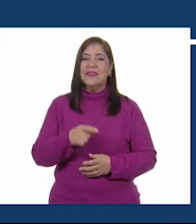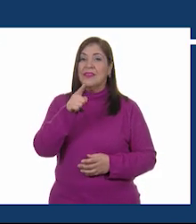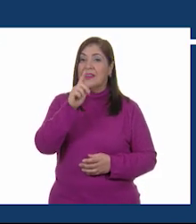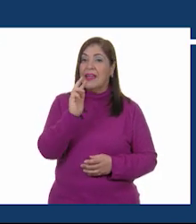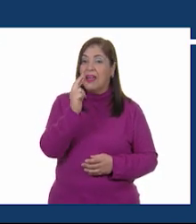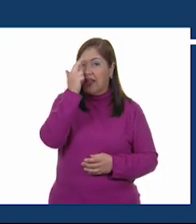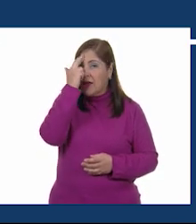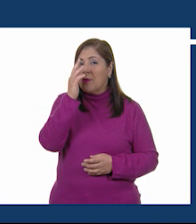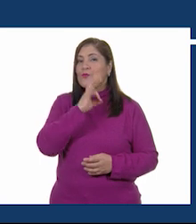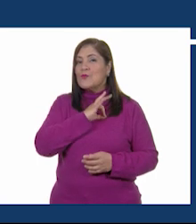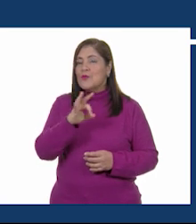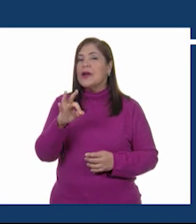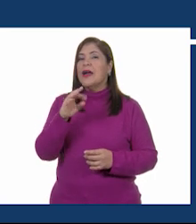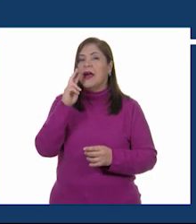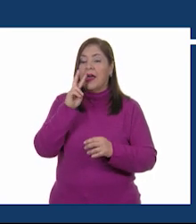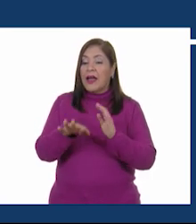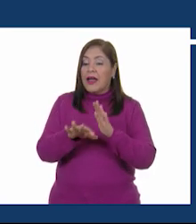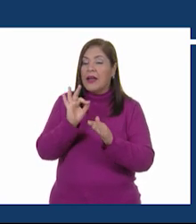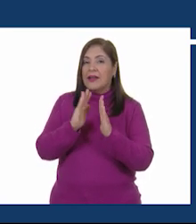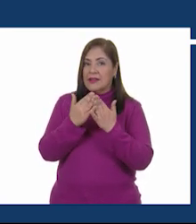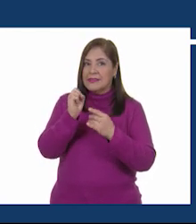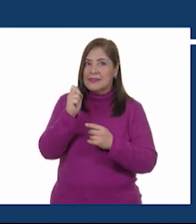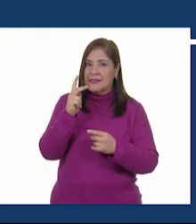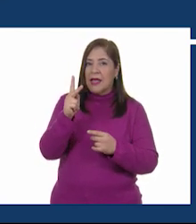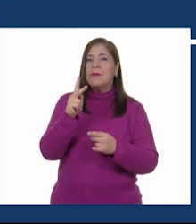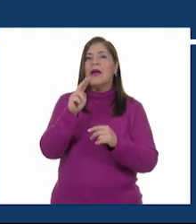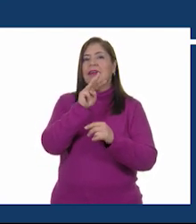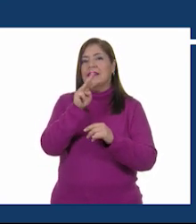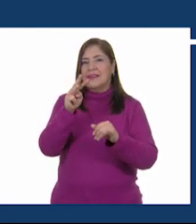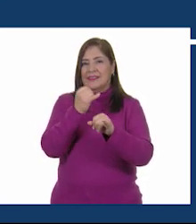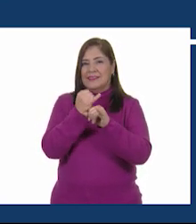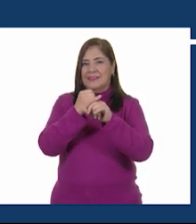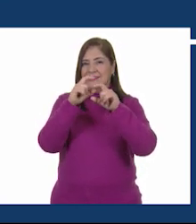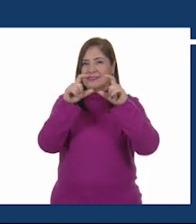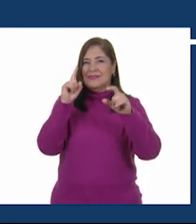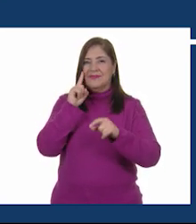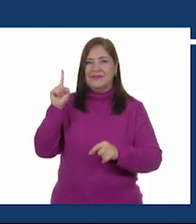Recuerda que puedes encontrar los libros de texto en la página